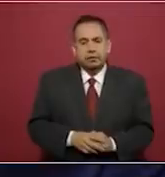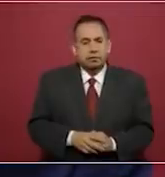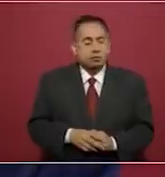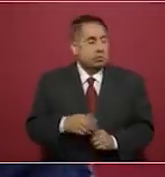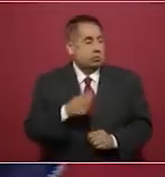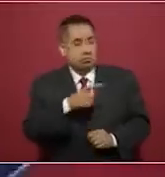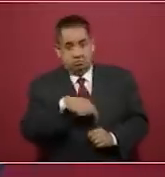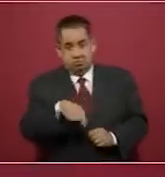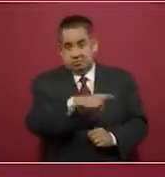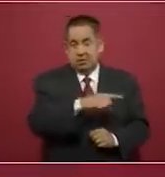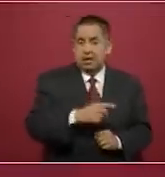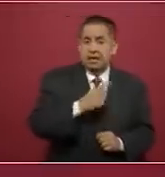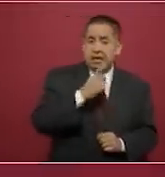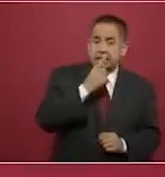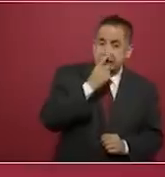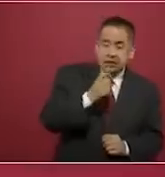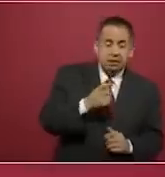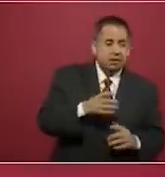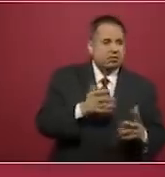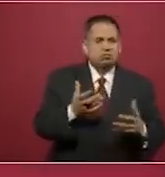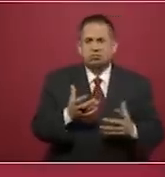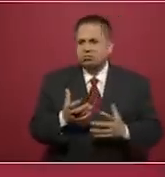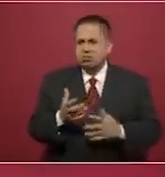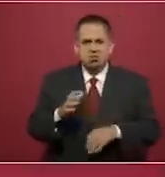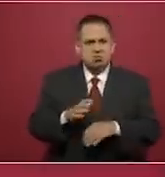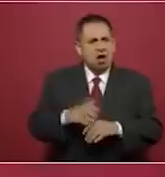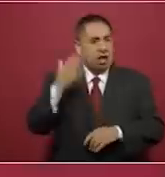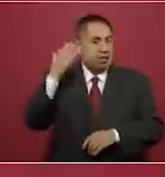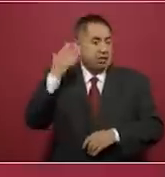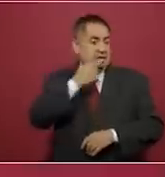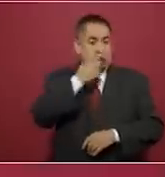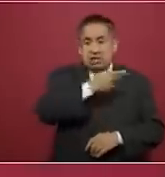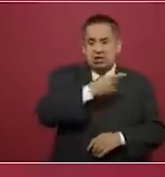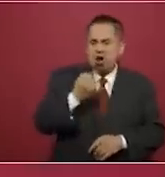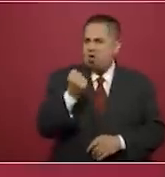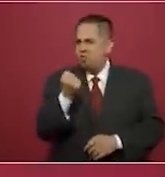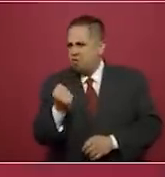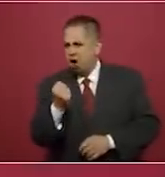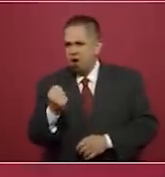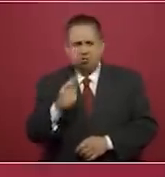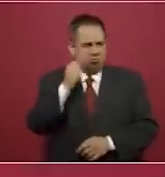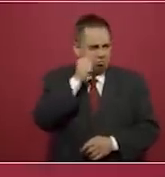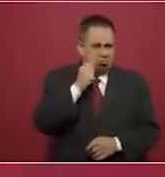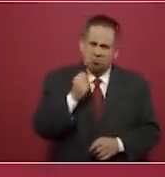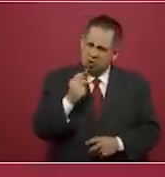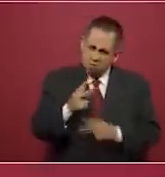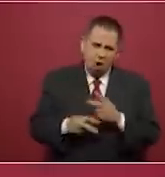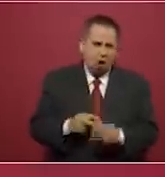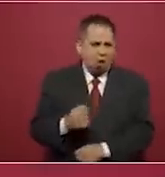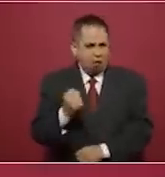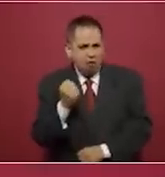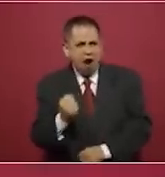manifestaban que iba a haber mano dura que no les iba a temblar la mano